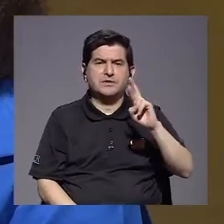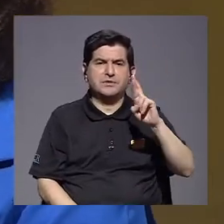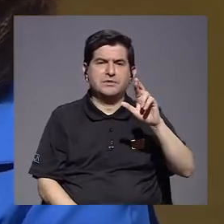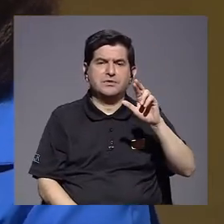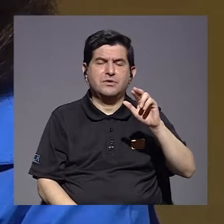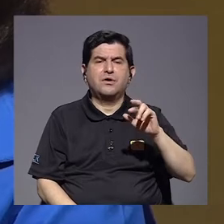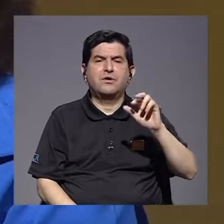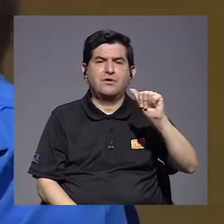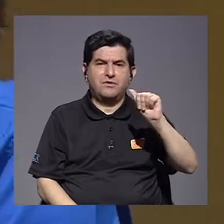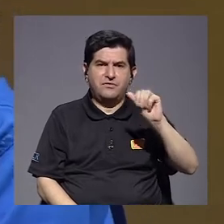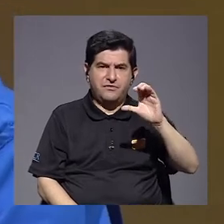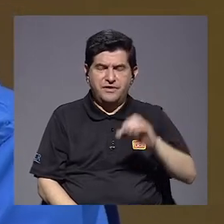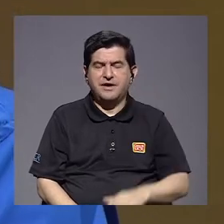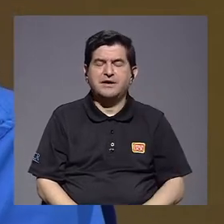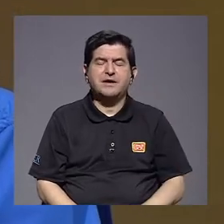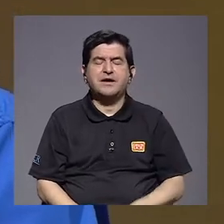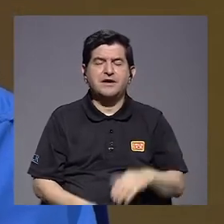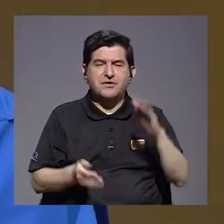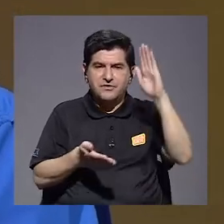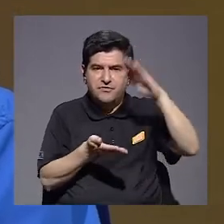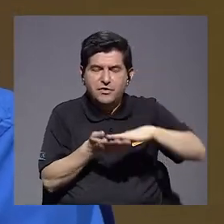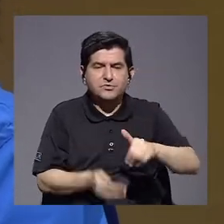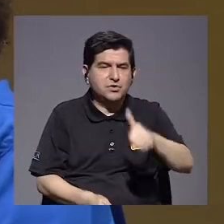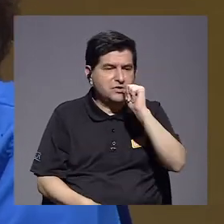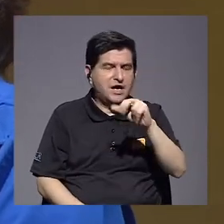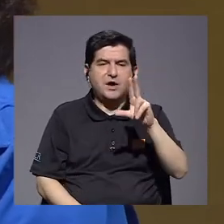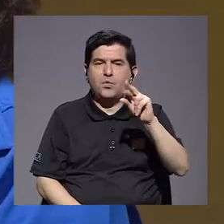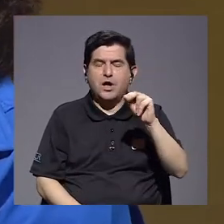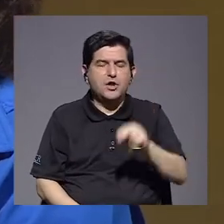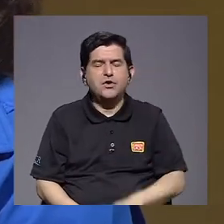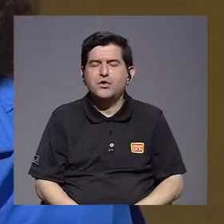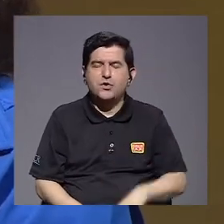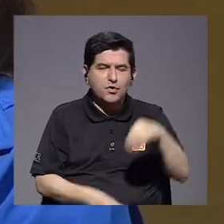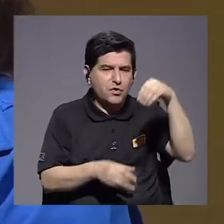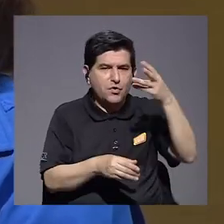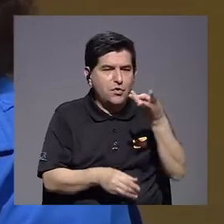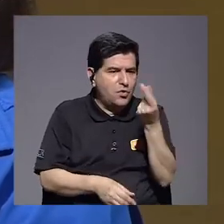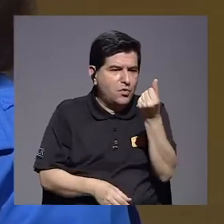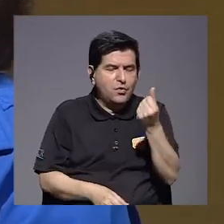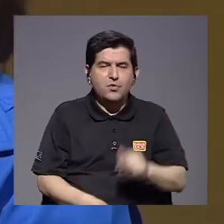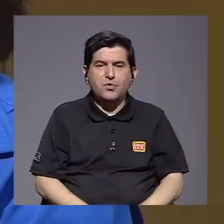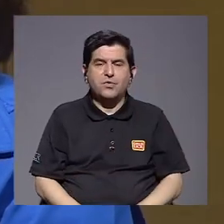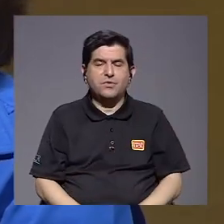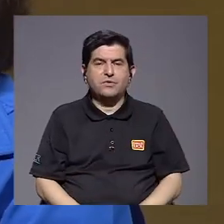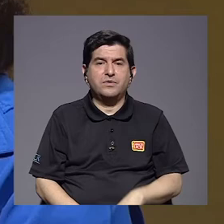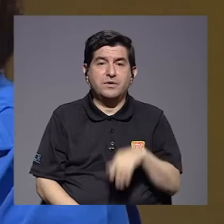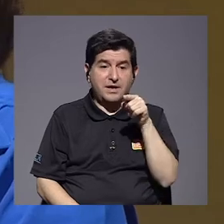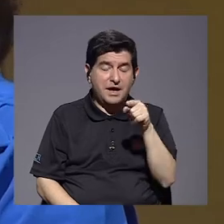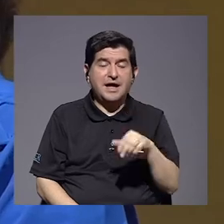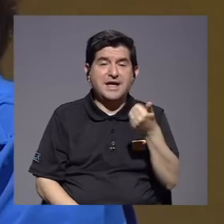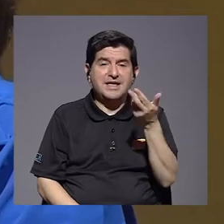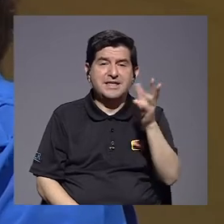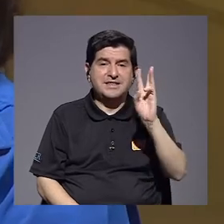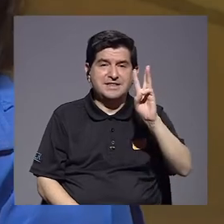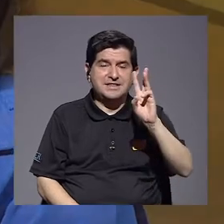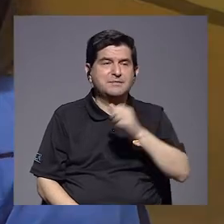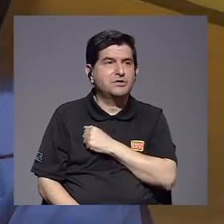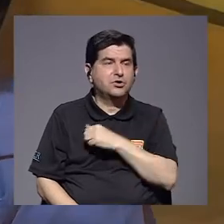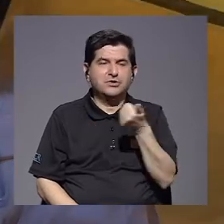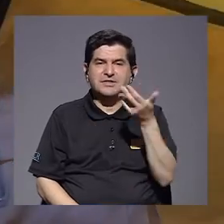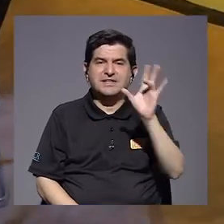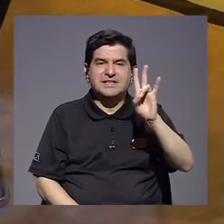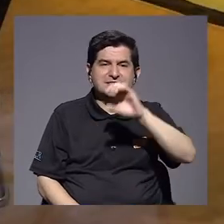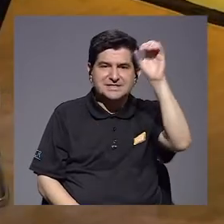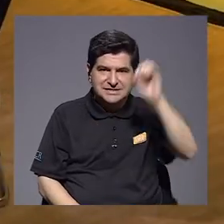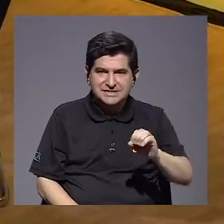es reducción de agua no contabilizada y eficiencia energética. Vamos a reducir un 17%. Como